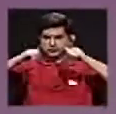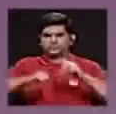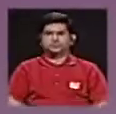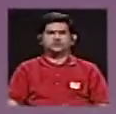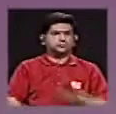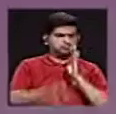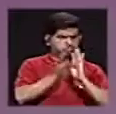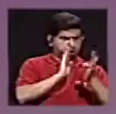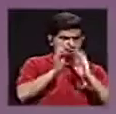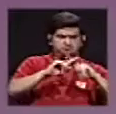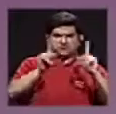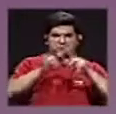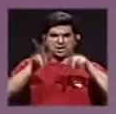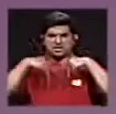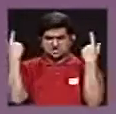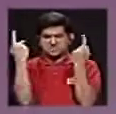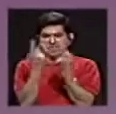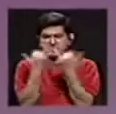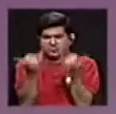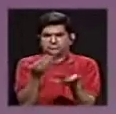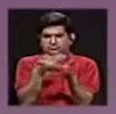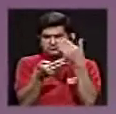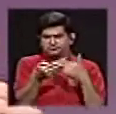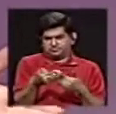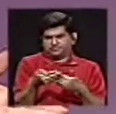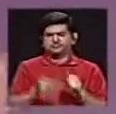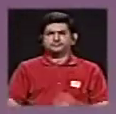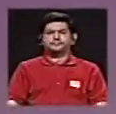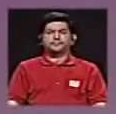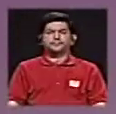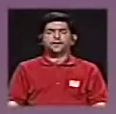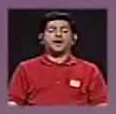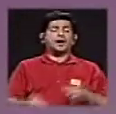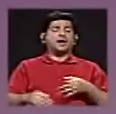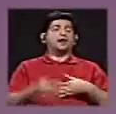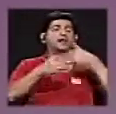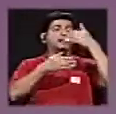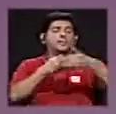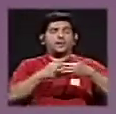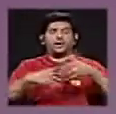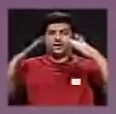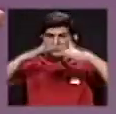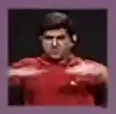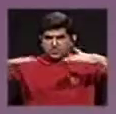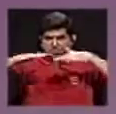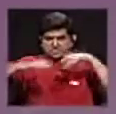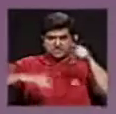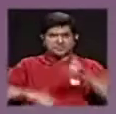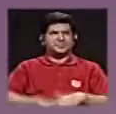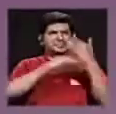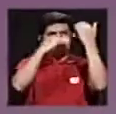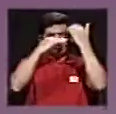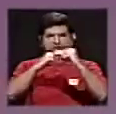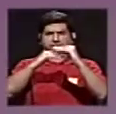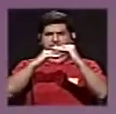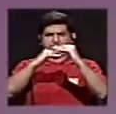conversaciones con otros partidos también y ya más adelante cuando ya estos espacios se limitan